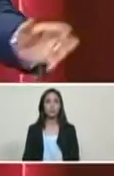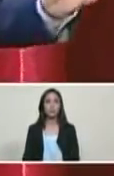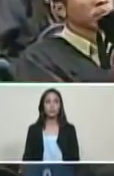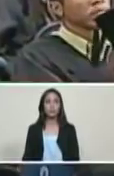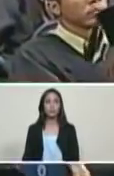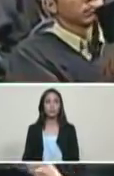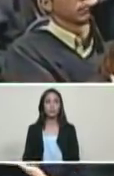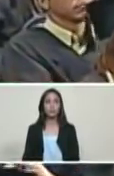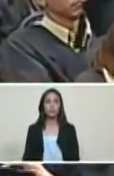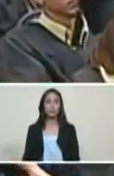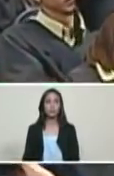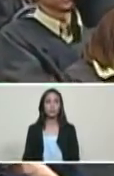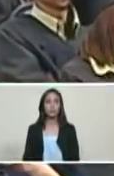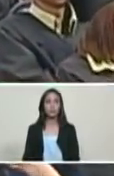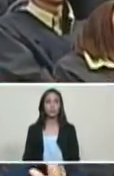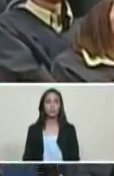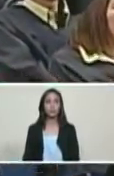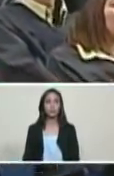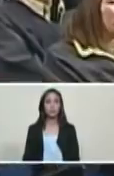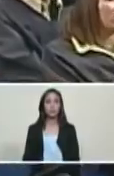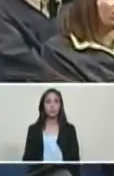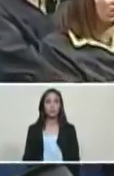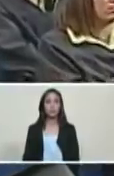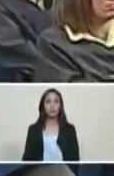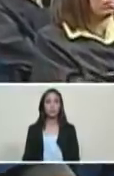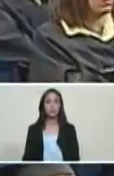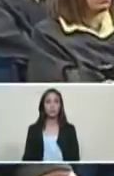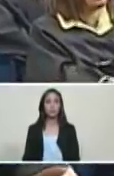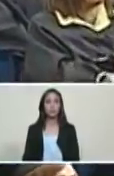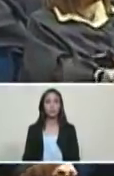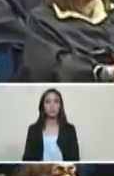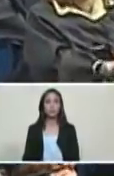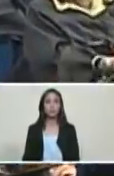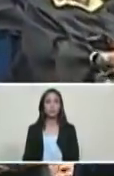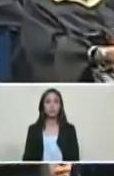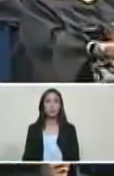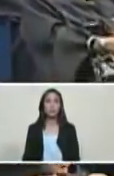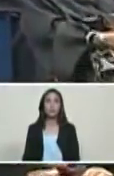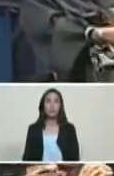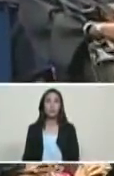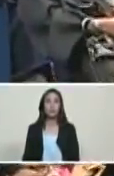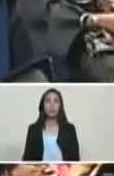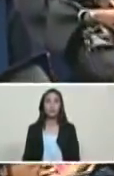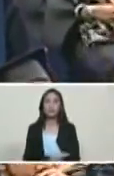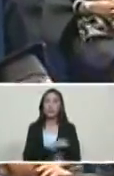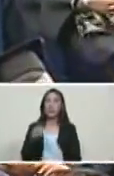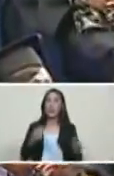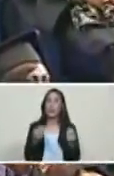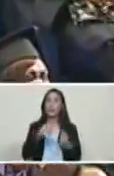Es una de las grandes metas, lo digo, es una de las grandes metas